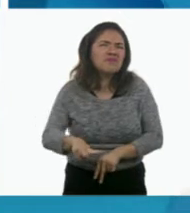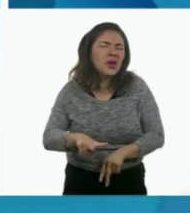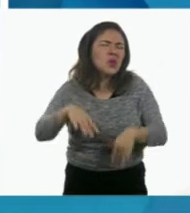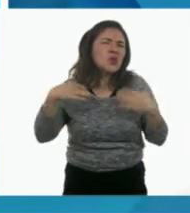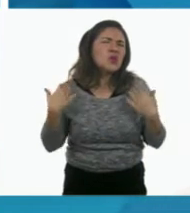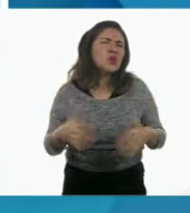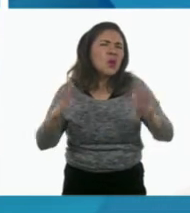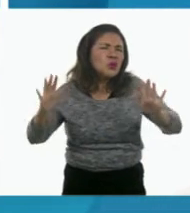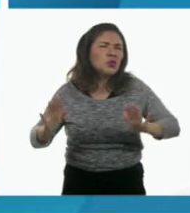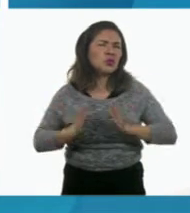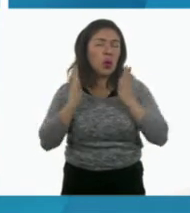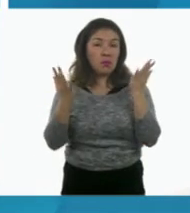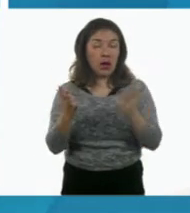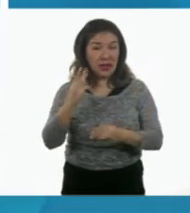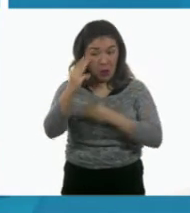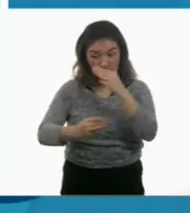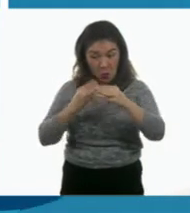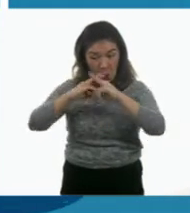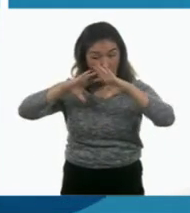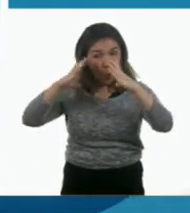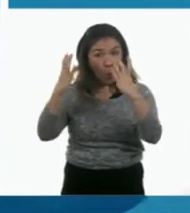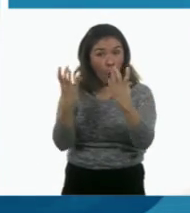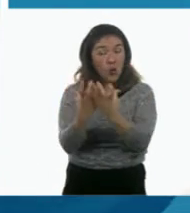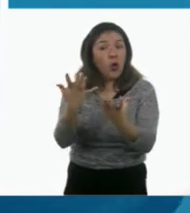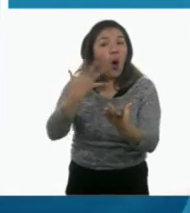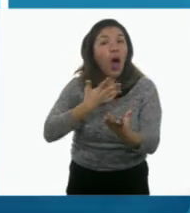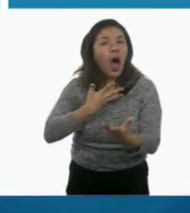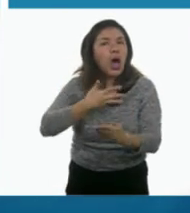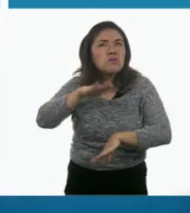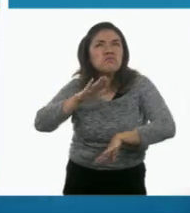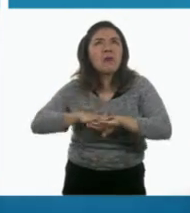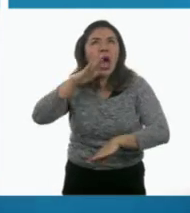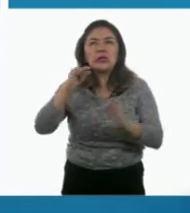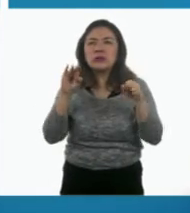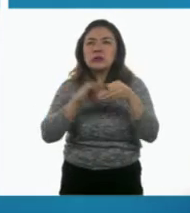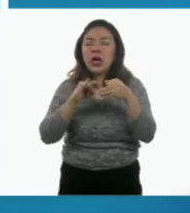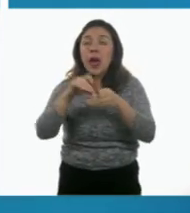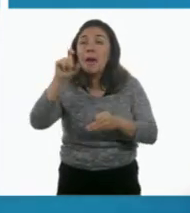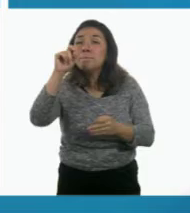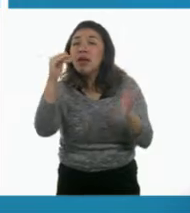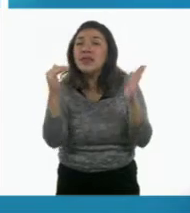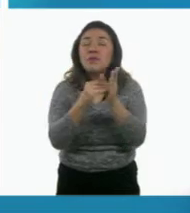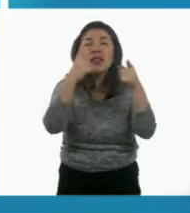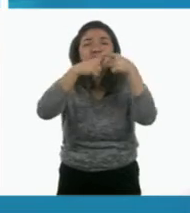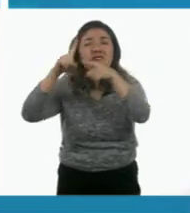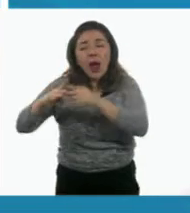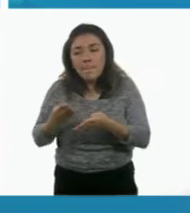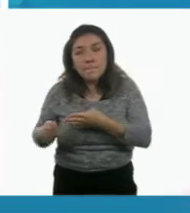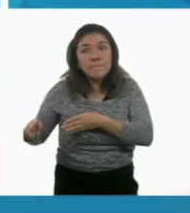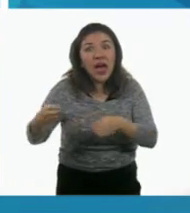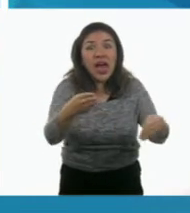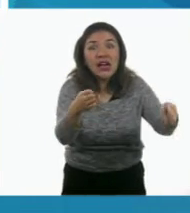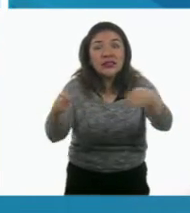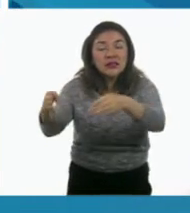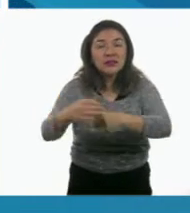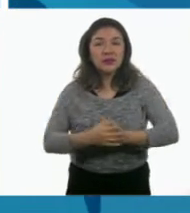impresionante. En el mundo existen más de 20.000 especies de peces.